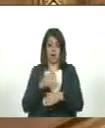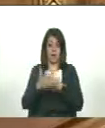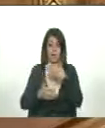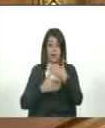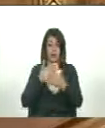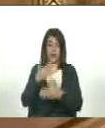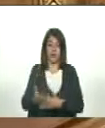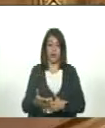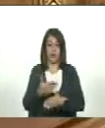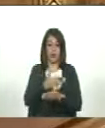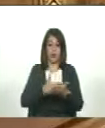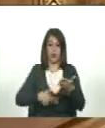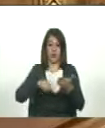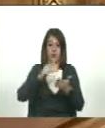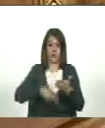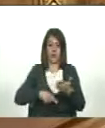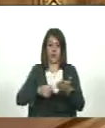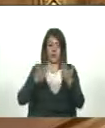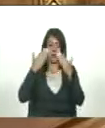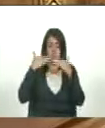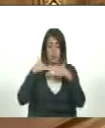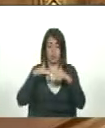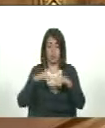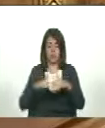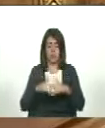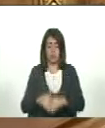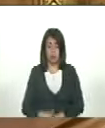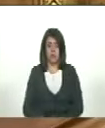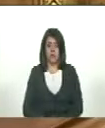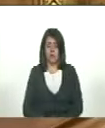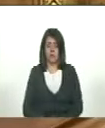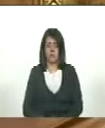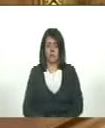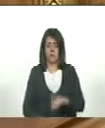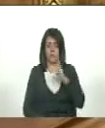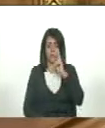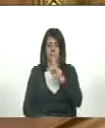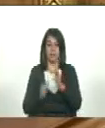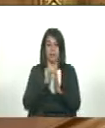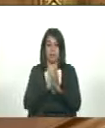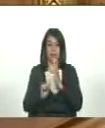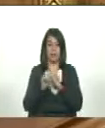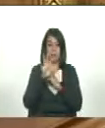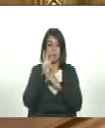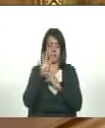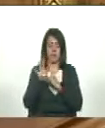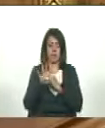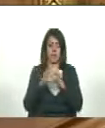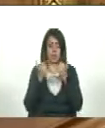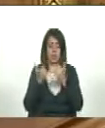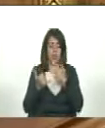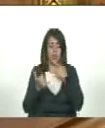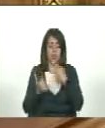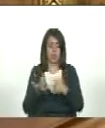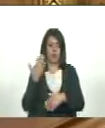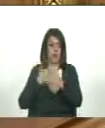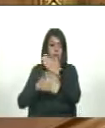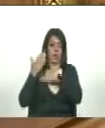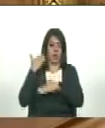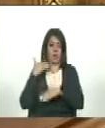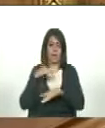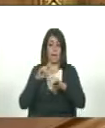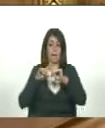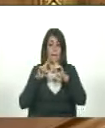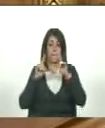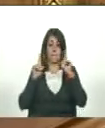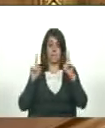de contratación. Luego nos corresponde ver el artículo número 4, que ya mencionamos anteriormente,